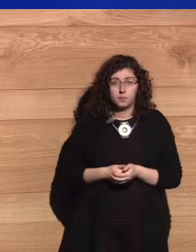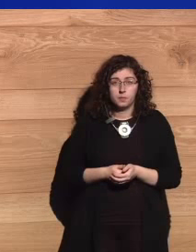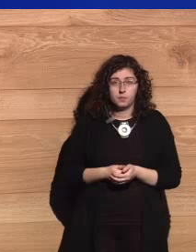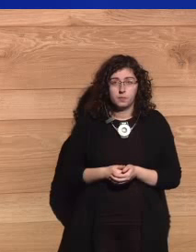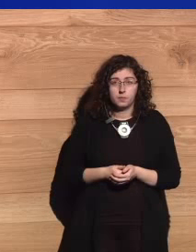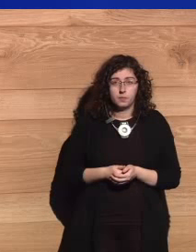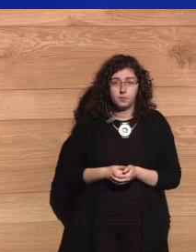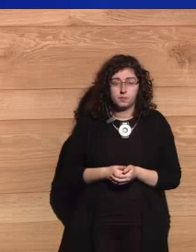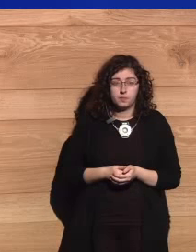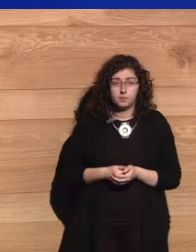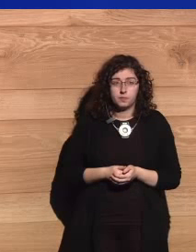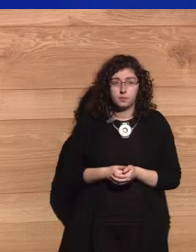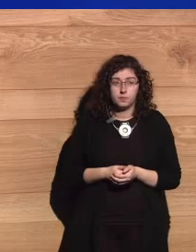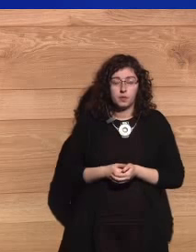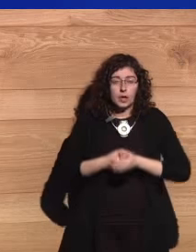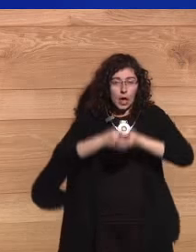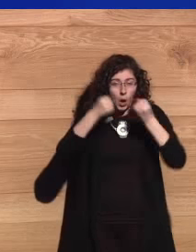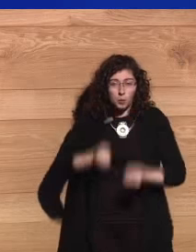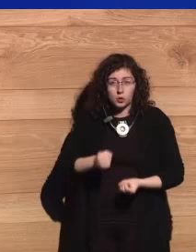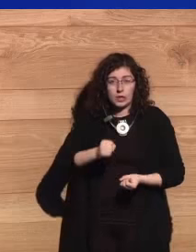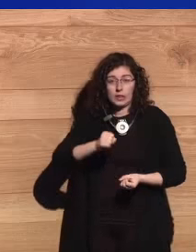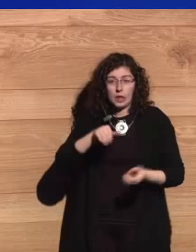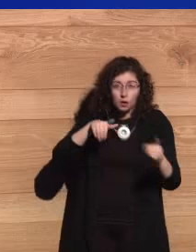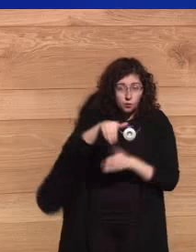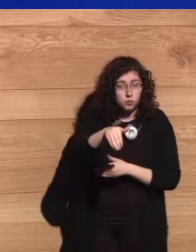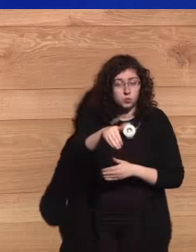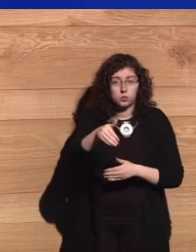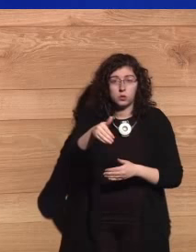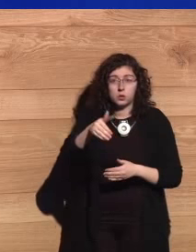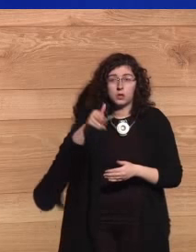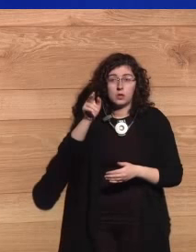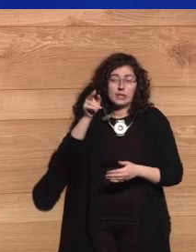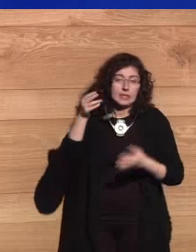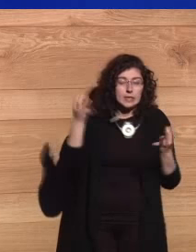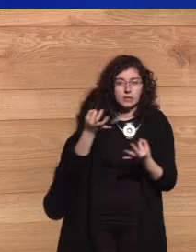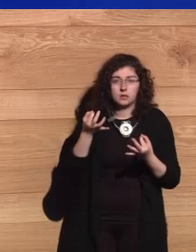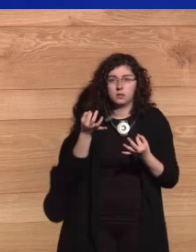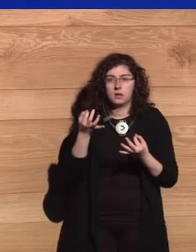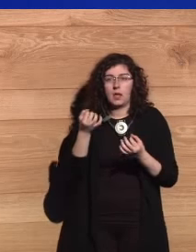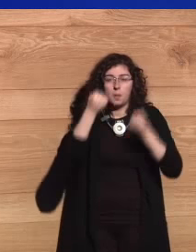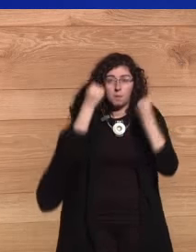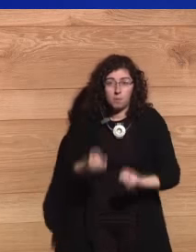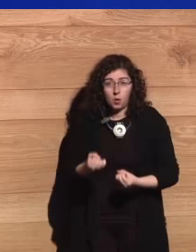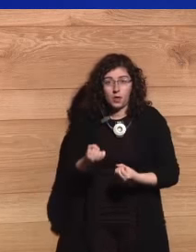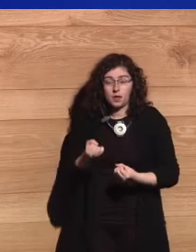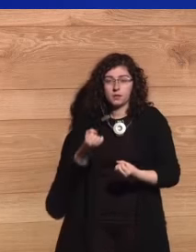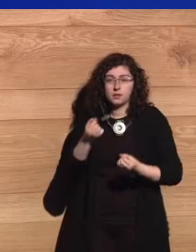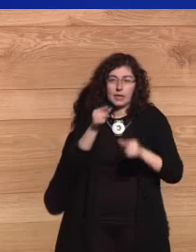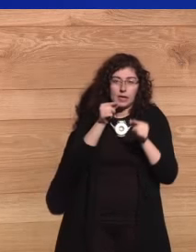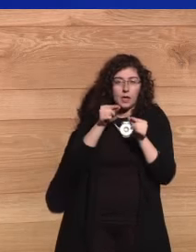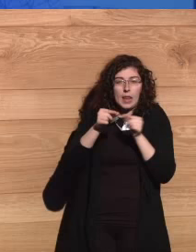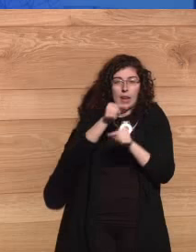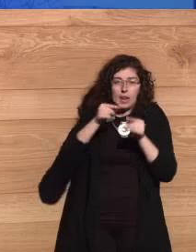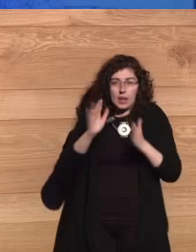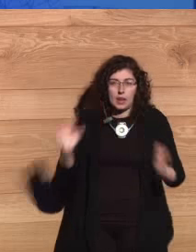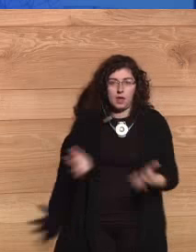la potencia de mañana, el poder de mañana será el poder sobre lo ultraligero,